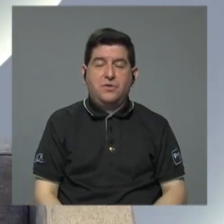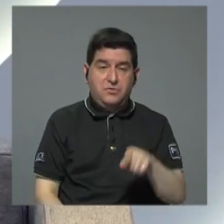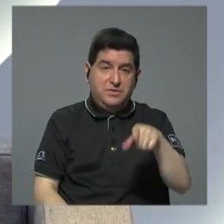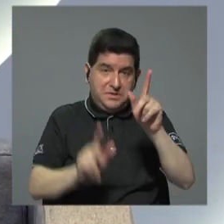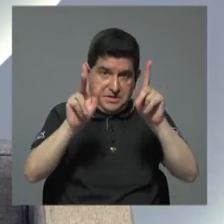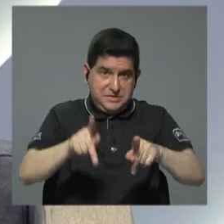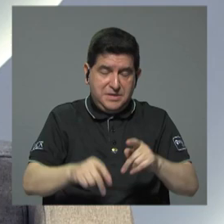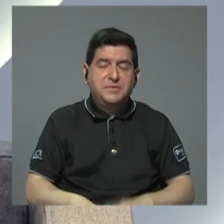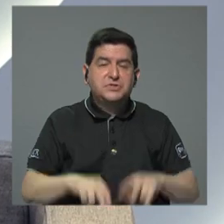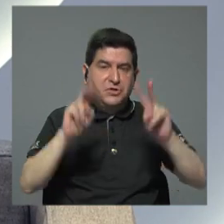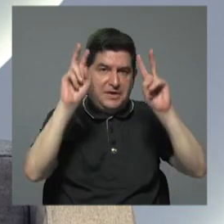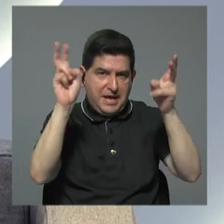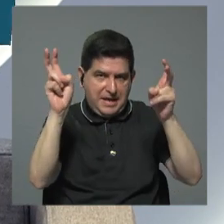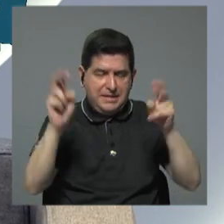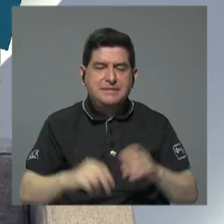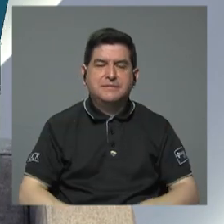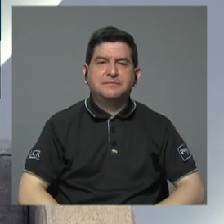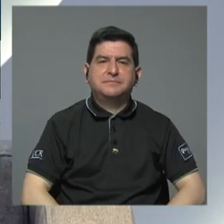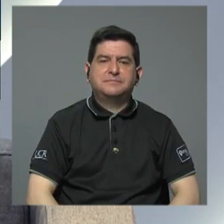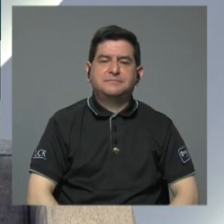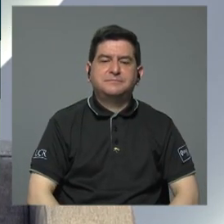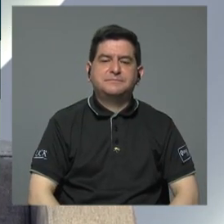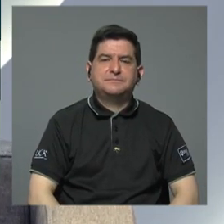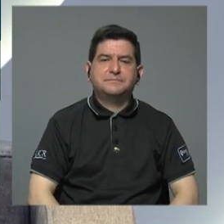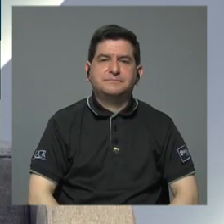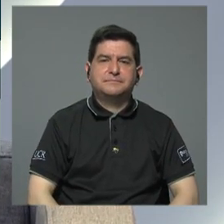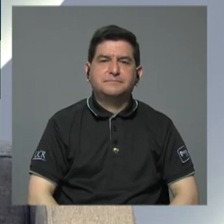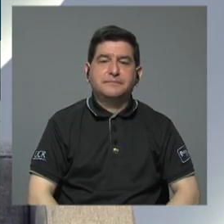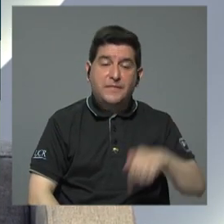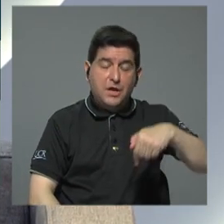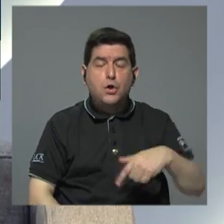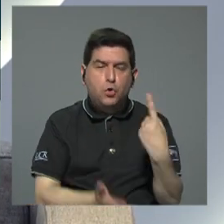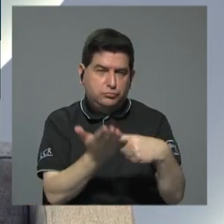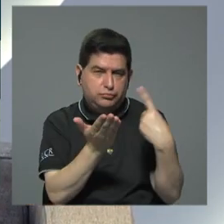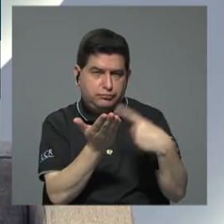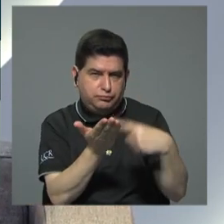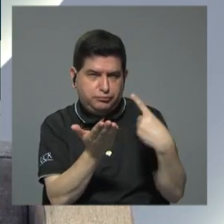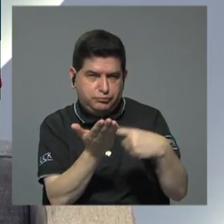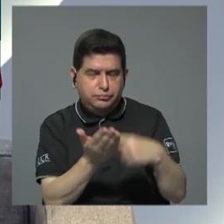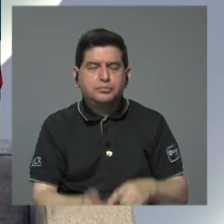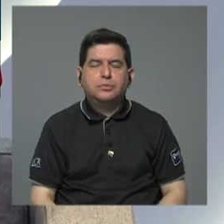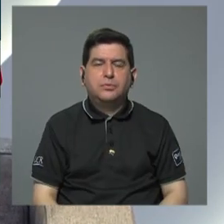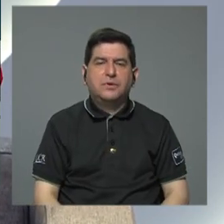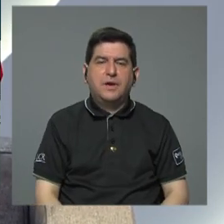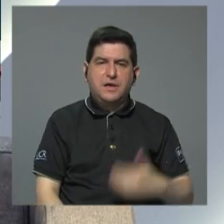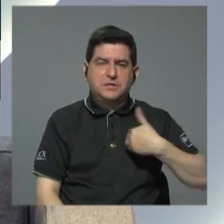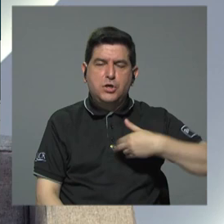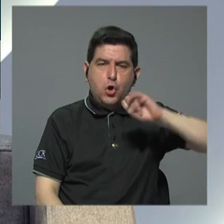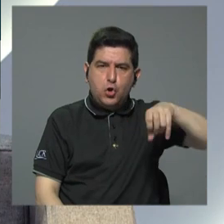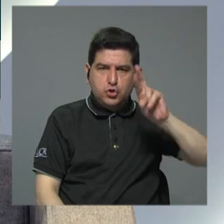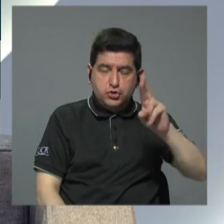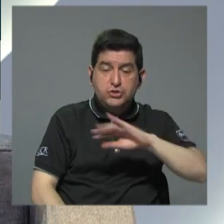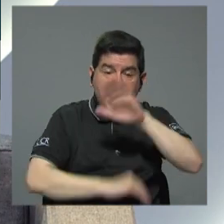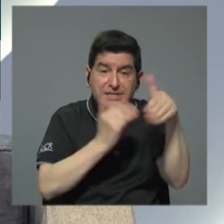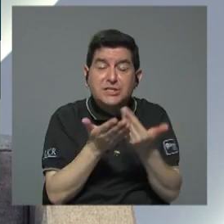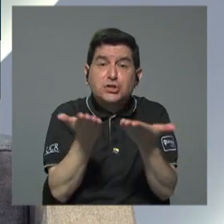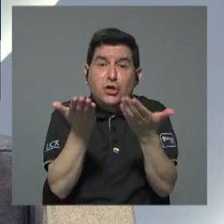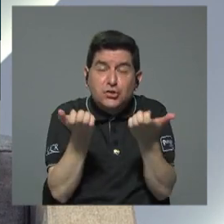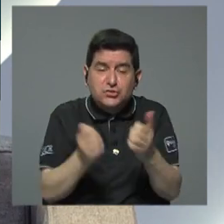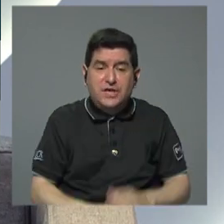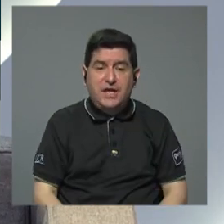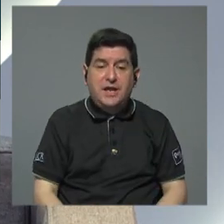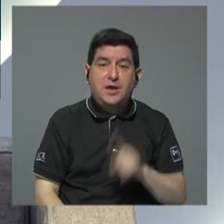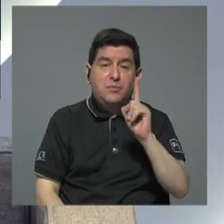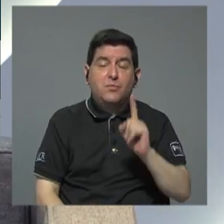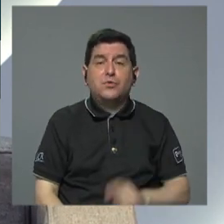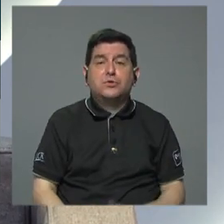a este tema que estamos analizando y poniendo en confrontación esta noche. Y José Rojas dice, si todos queremos andar